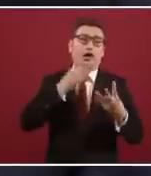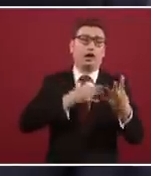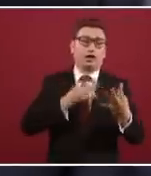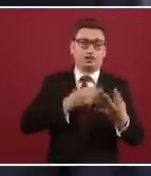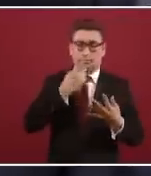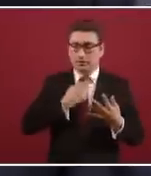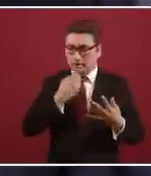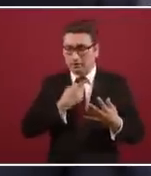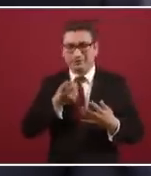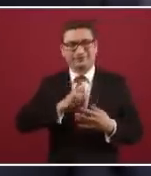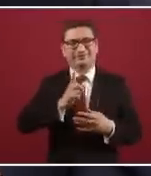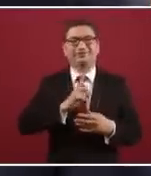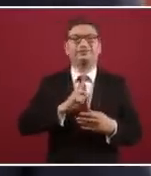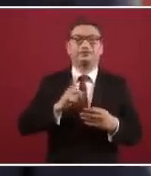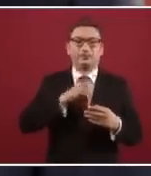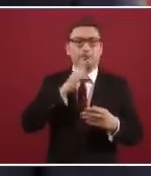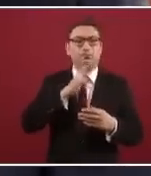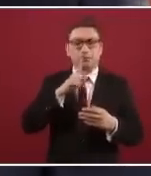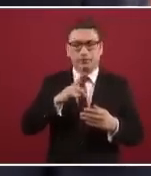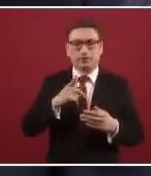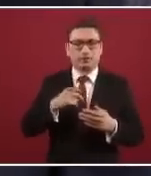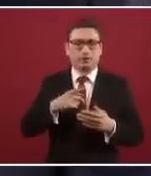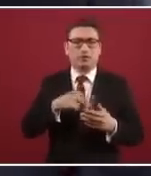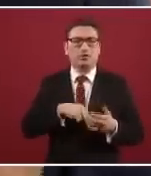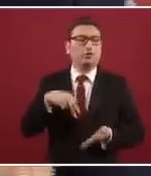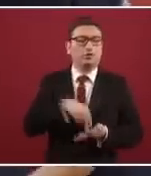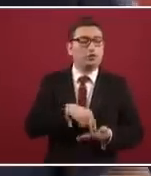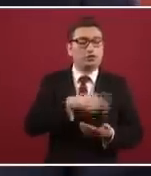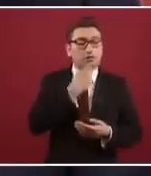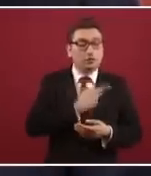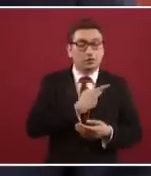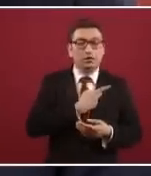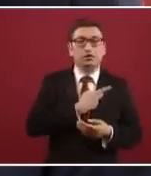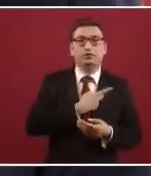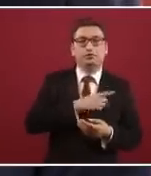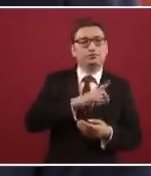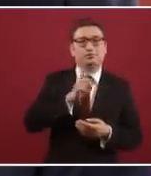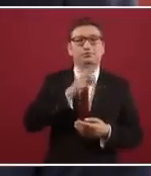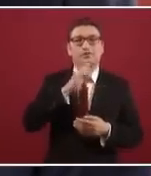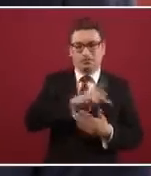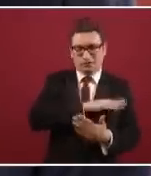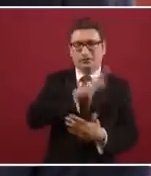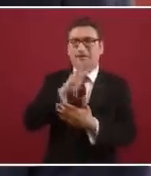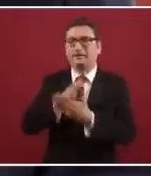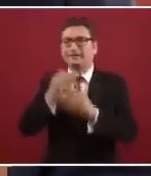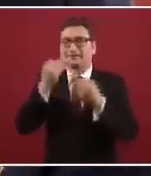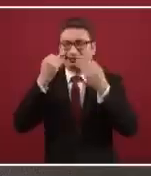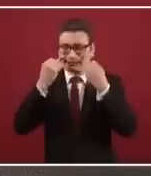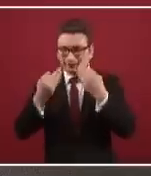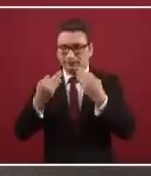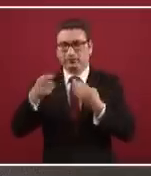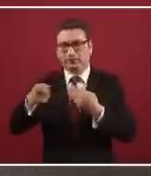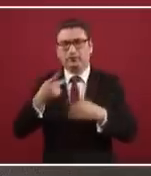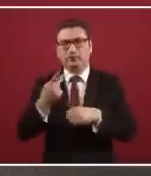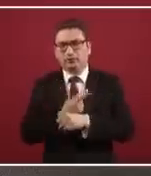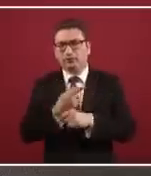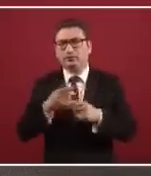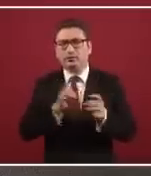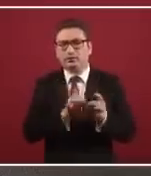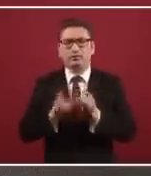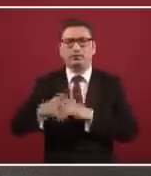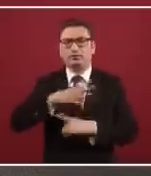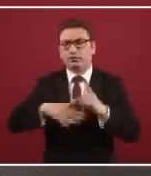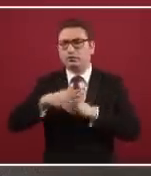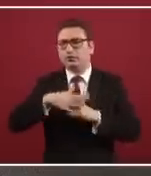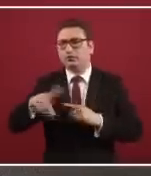no es lo mismo estar aquí, recibir un reporte, que ir y ver cómo está el